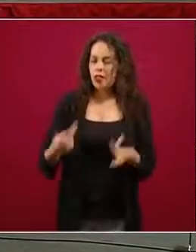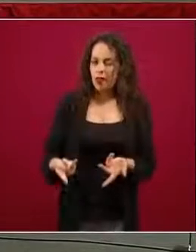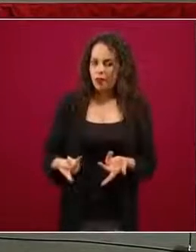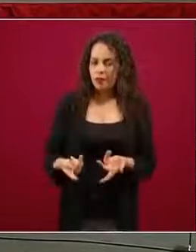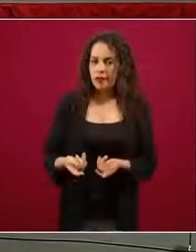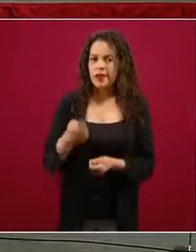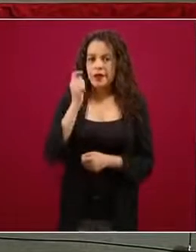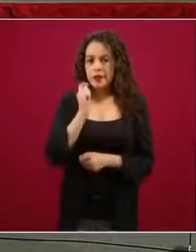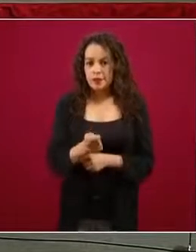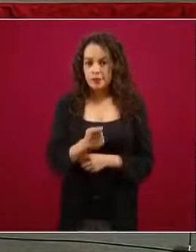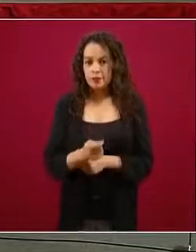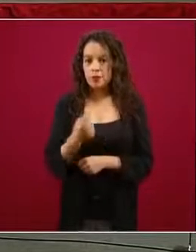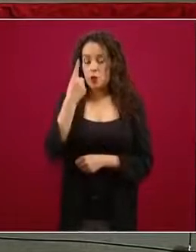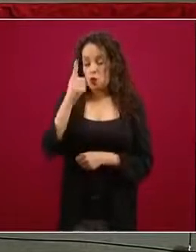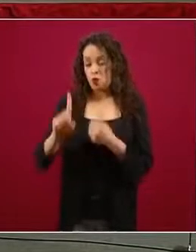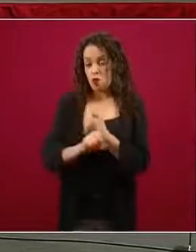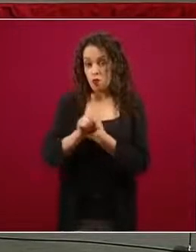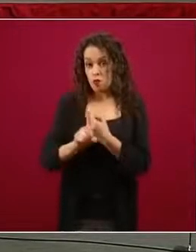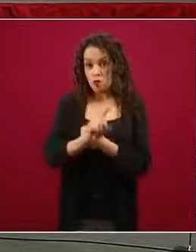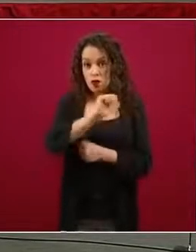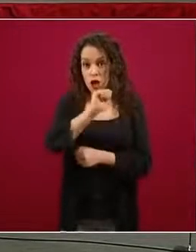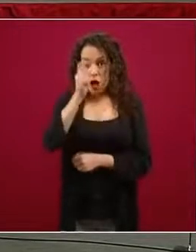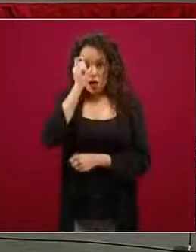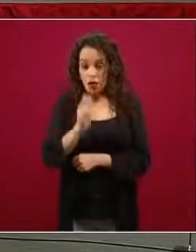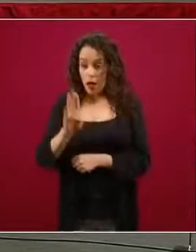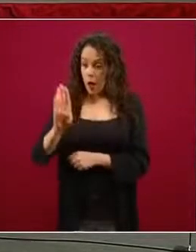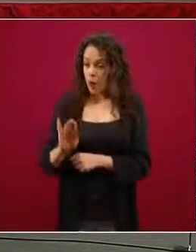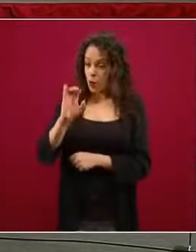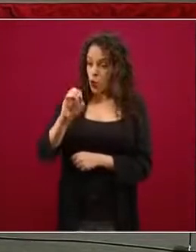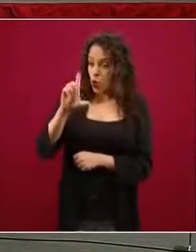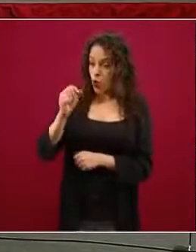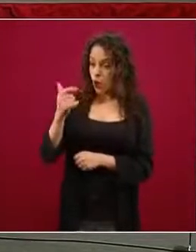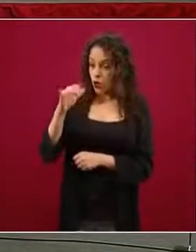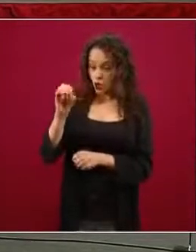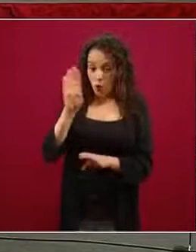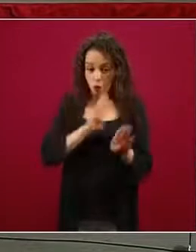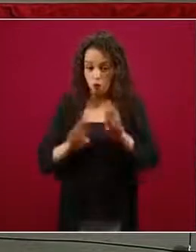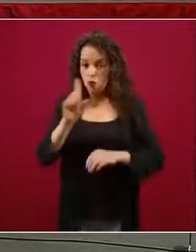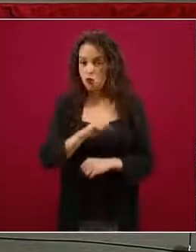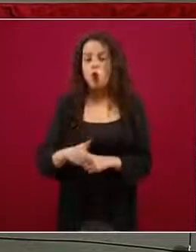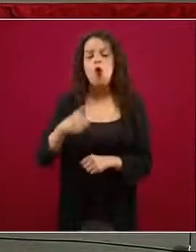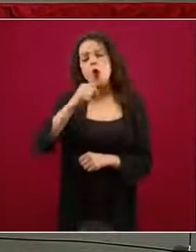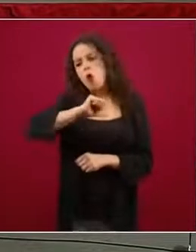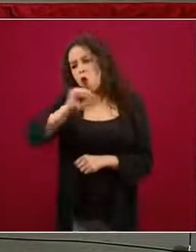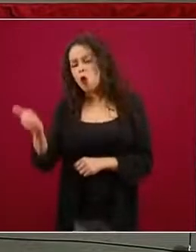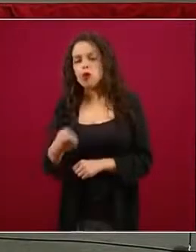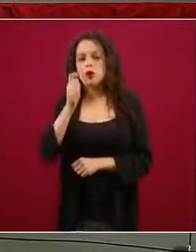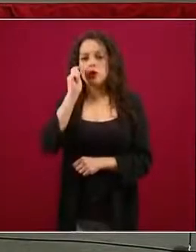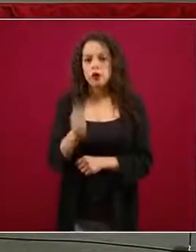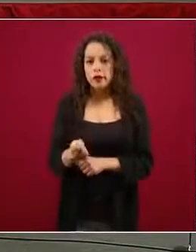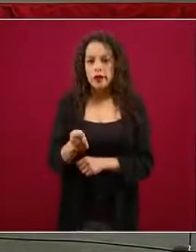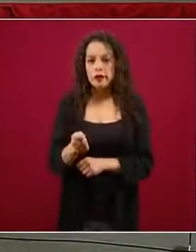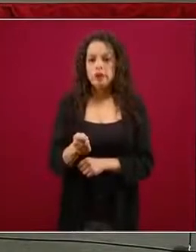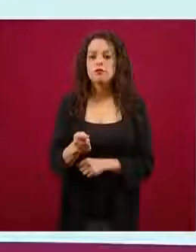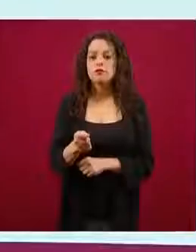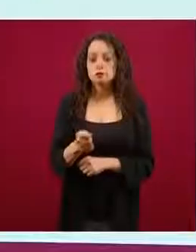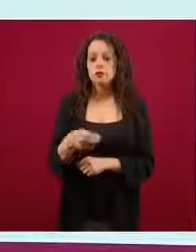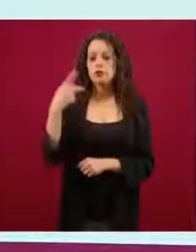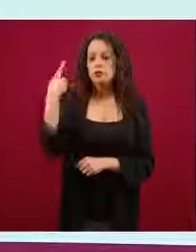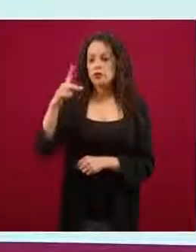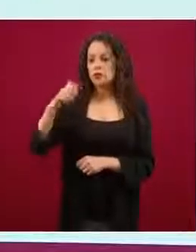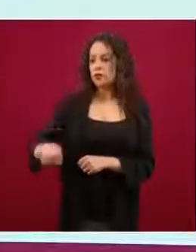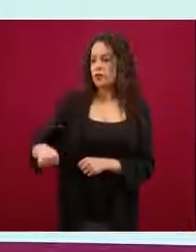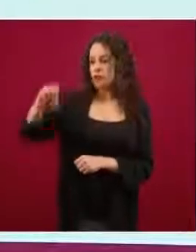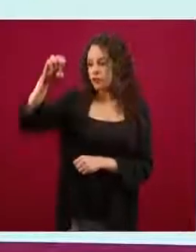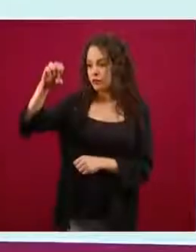parte biológica, porque hay una vulnerabilidad biológica, sino valorar las relaciones intergeneracionales y la vulnerabilidad social